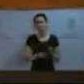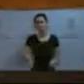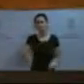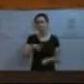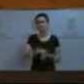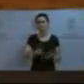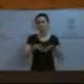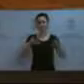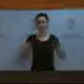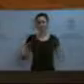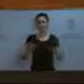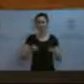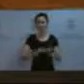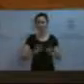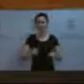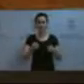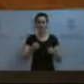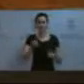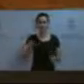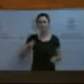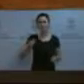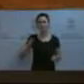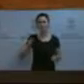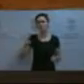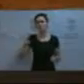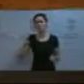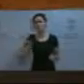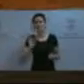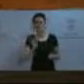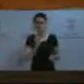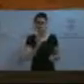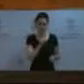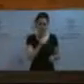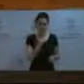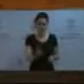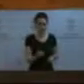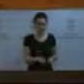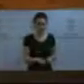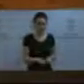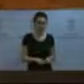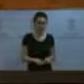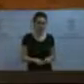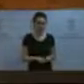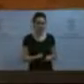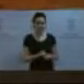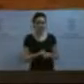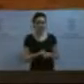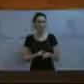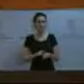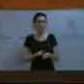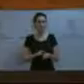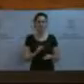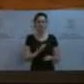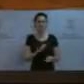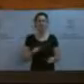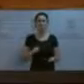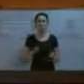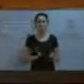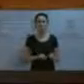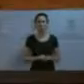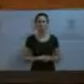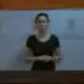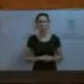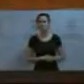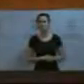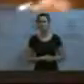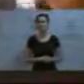como el de Sabugo que en otros más pequeños y muchísimo más en aquellos que son de características unipersonales. El